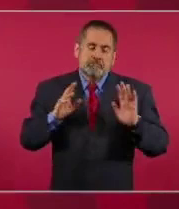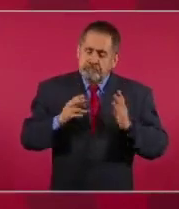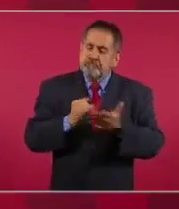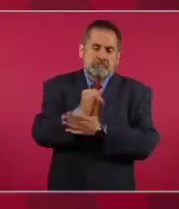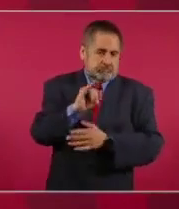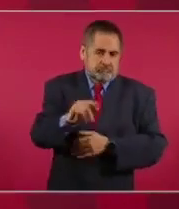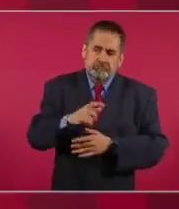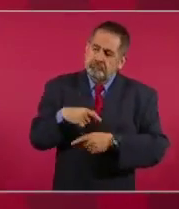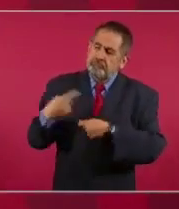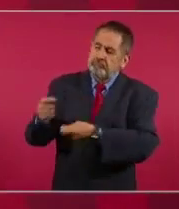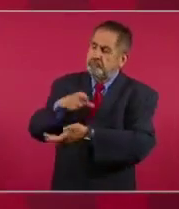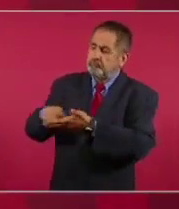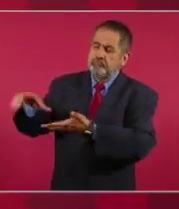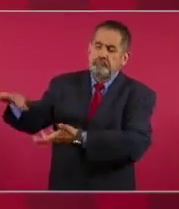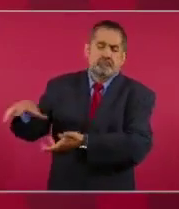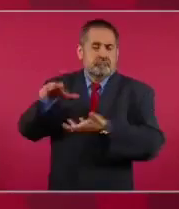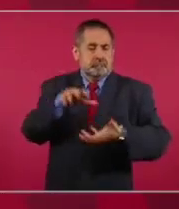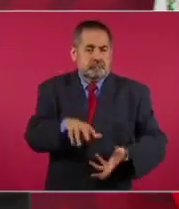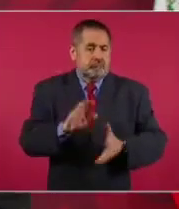hacer